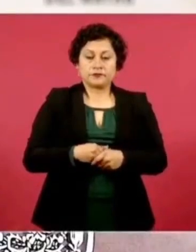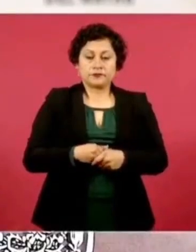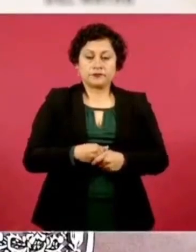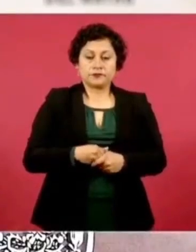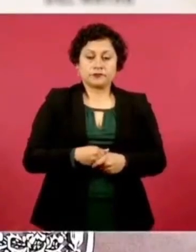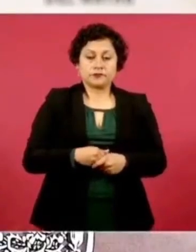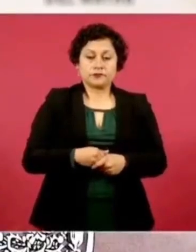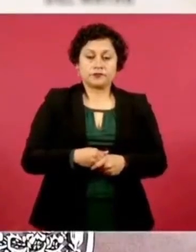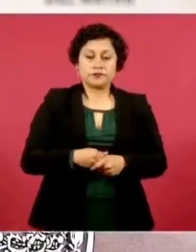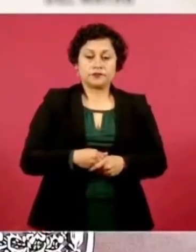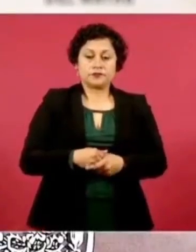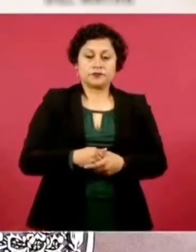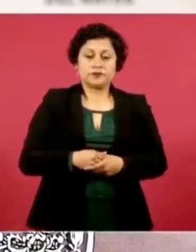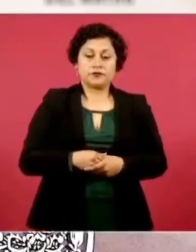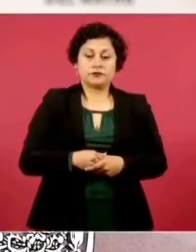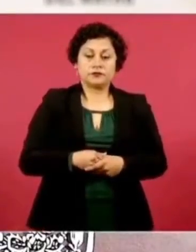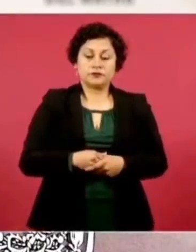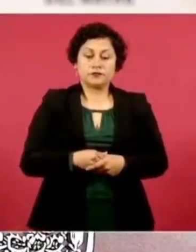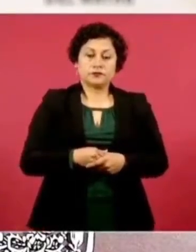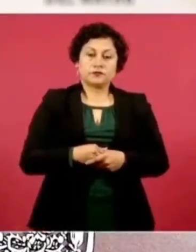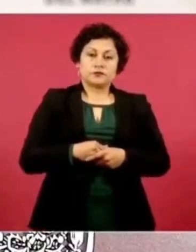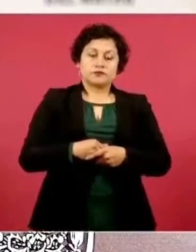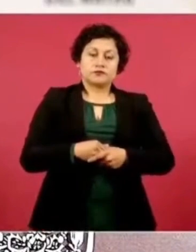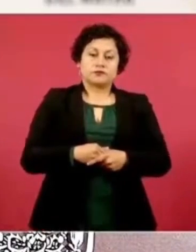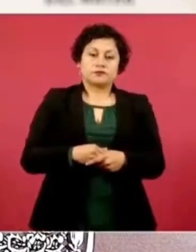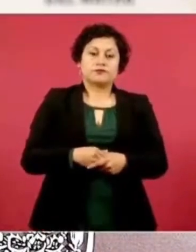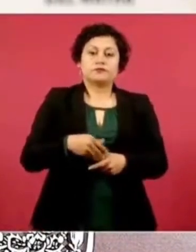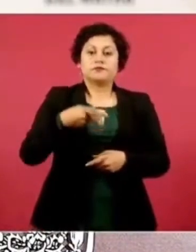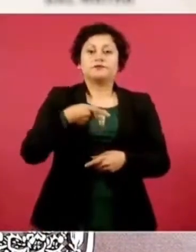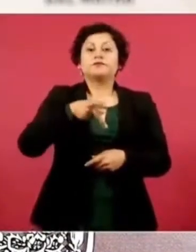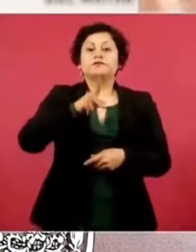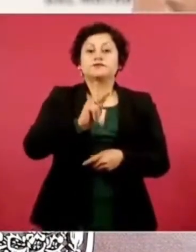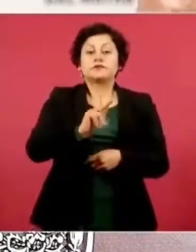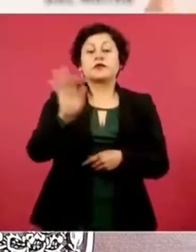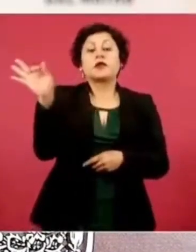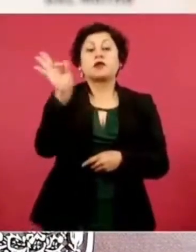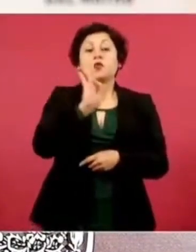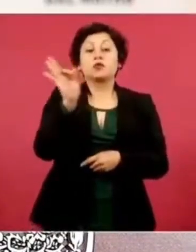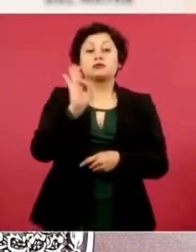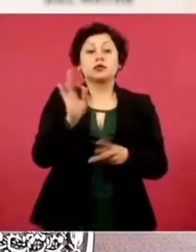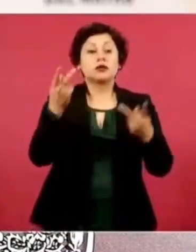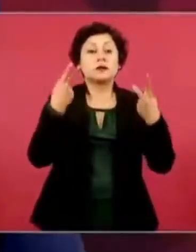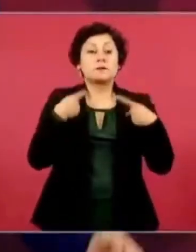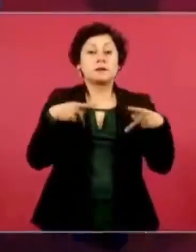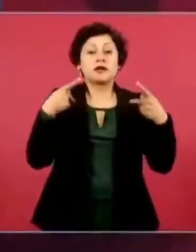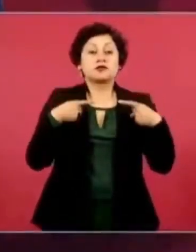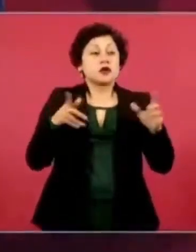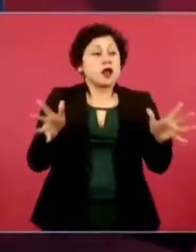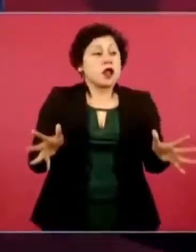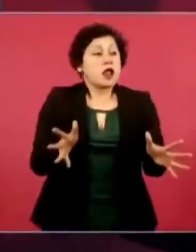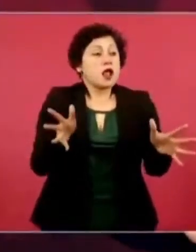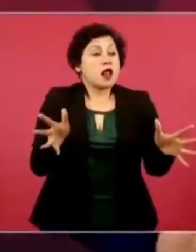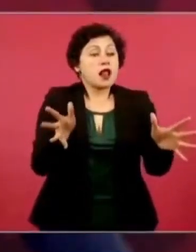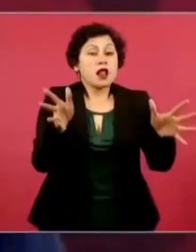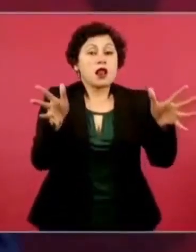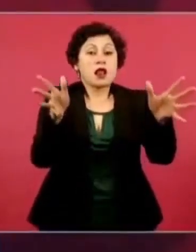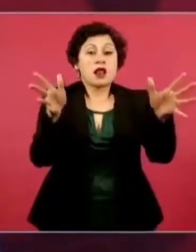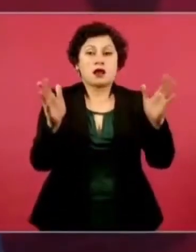son de grupos de intereses creados, ¿a quién le va a servir?